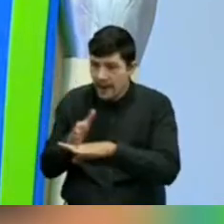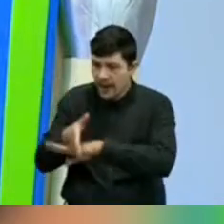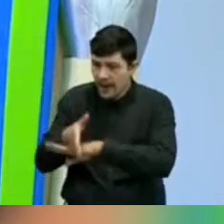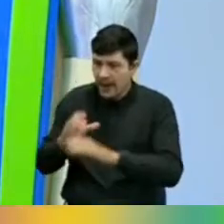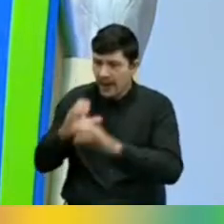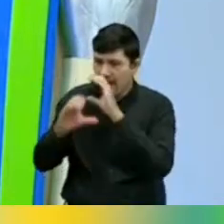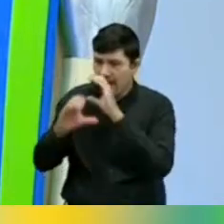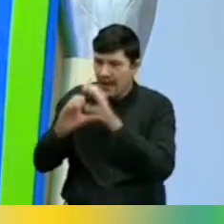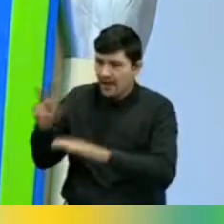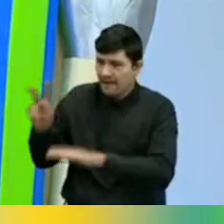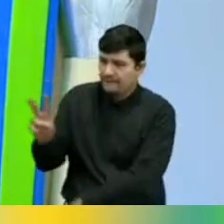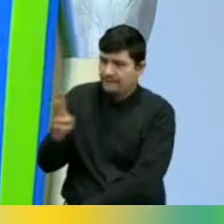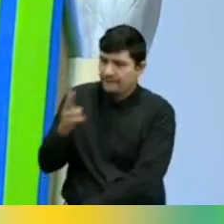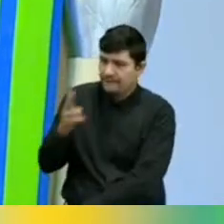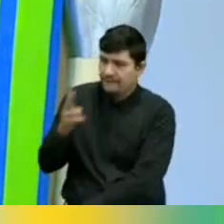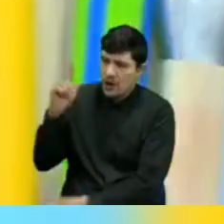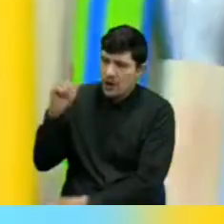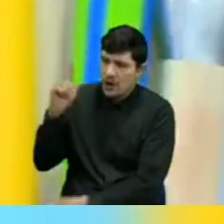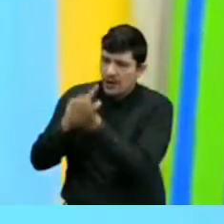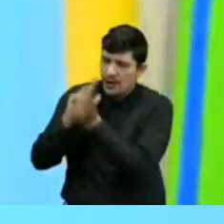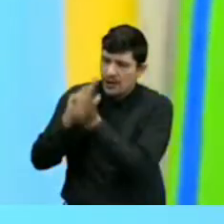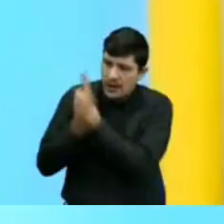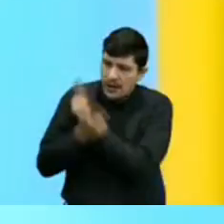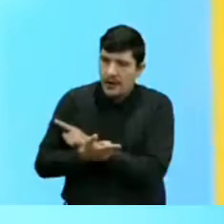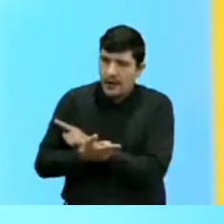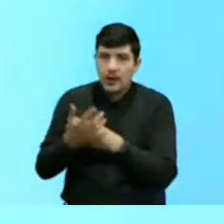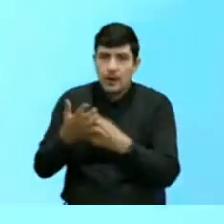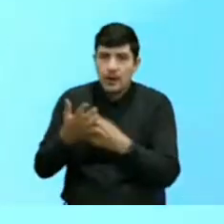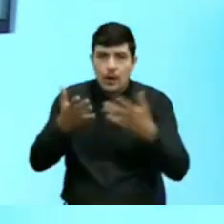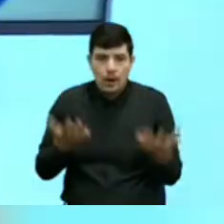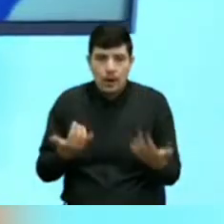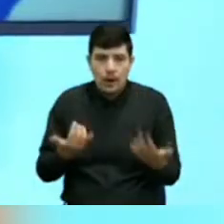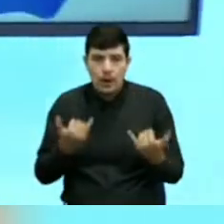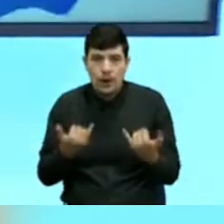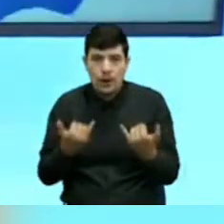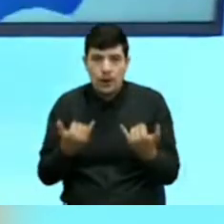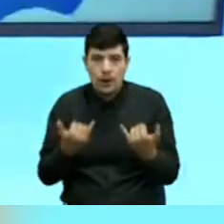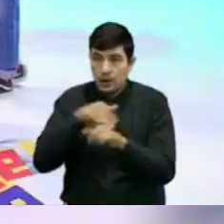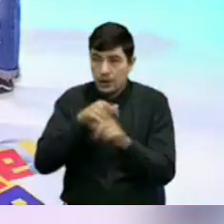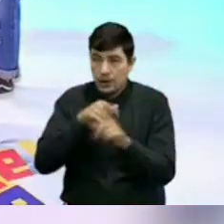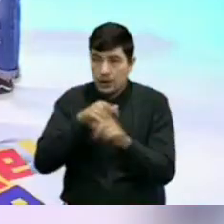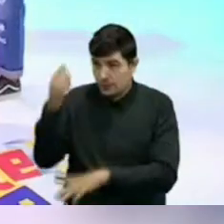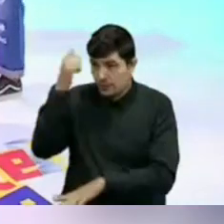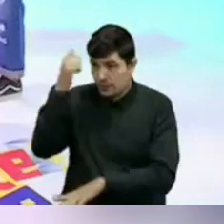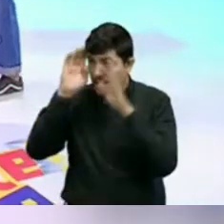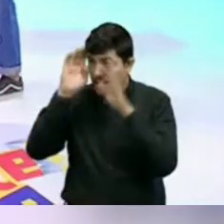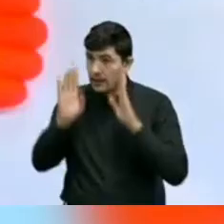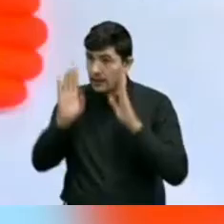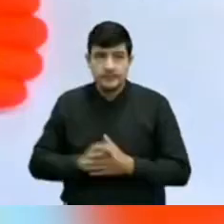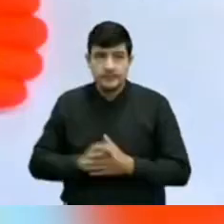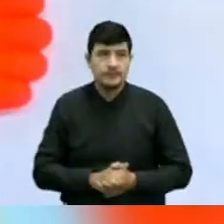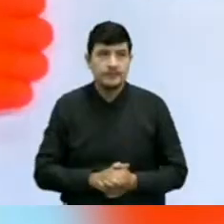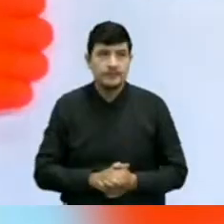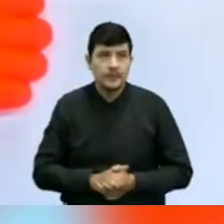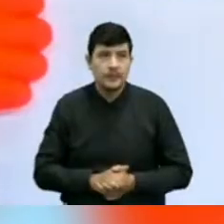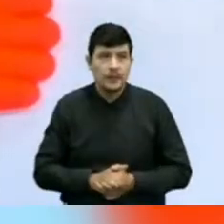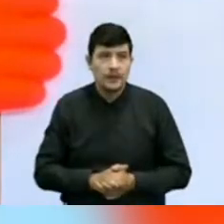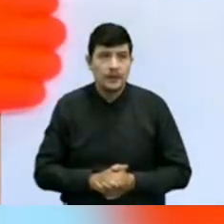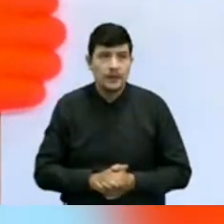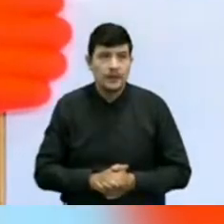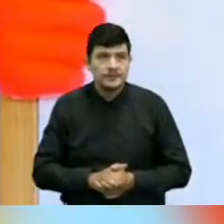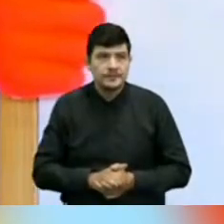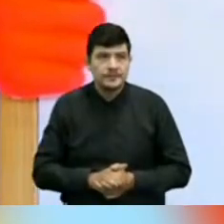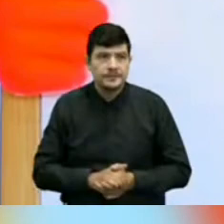de comunicación y cómo hoy en día... ¿El profe me está escuchando? ¡Ay, qué pena, qué pena, qué pena! Estaba hablando con